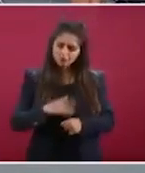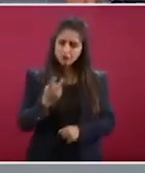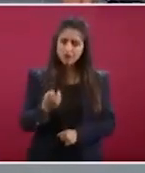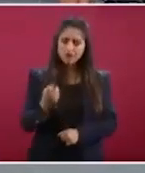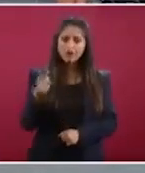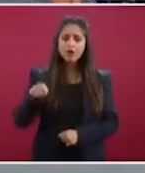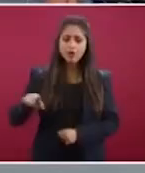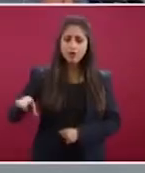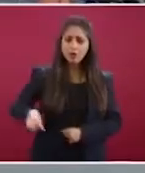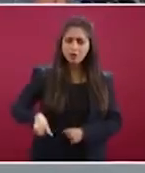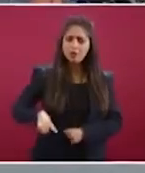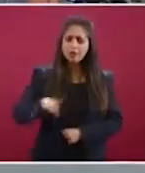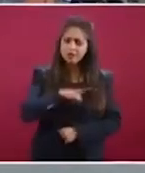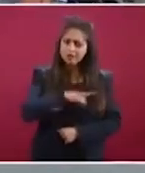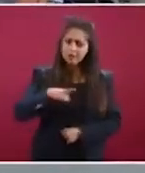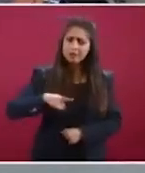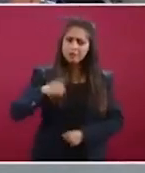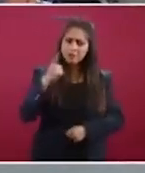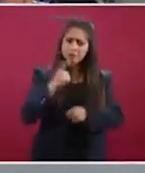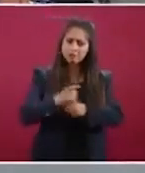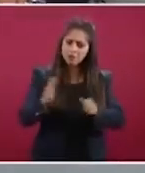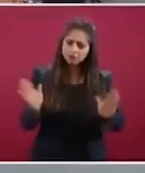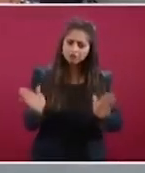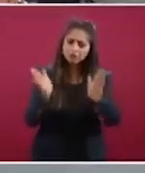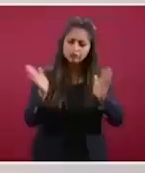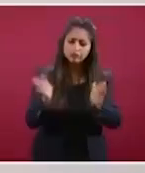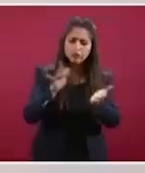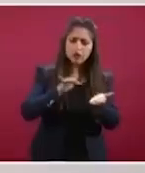promover el deporte,